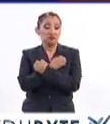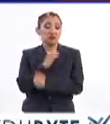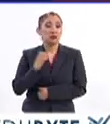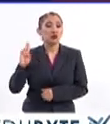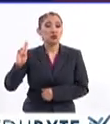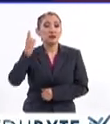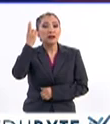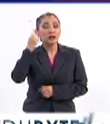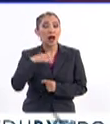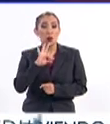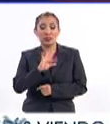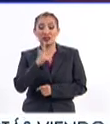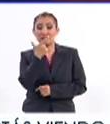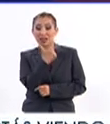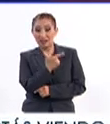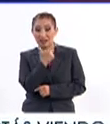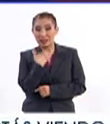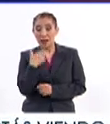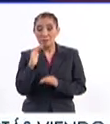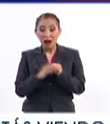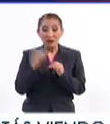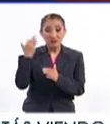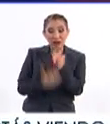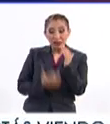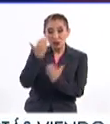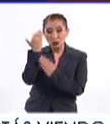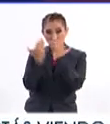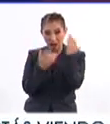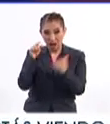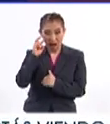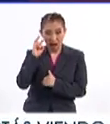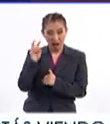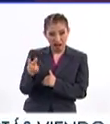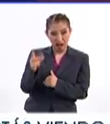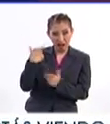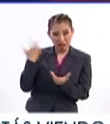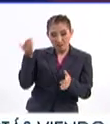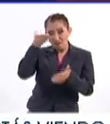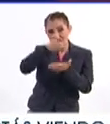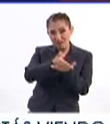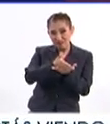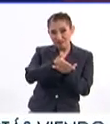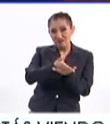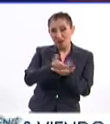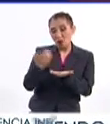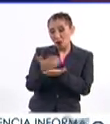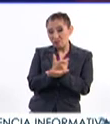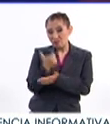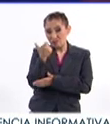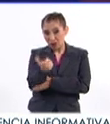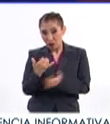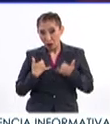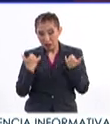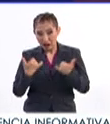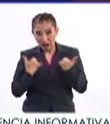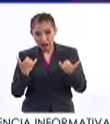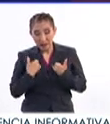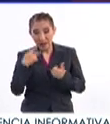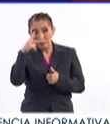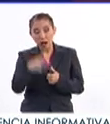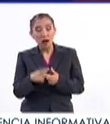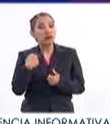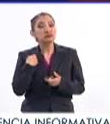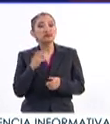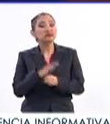el 47% del decil más alto de ingreso familiar de jóvenes en el